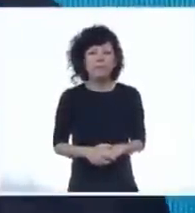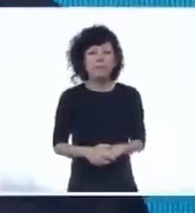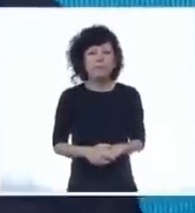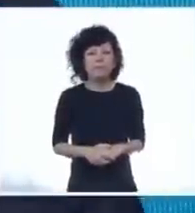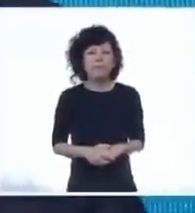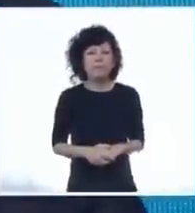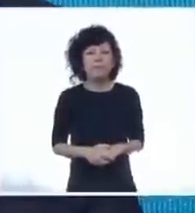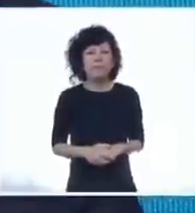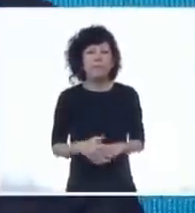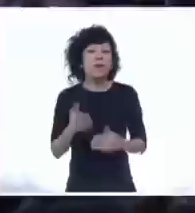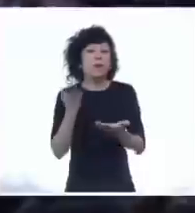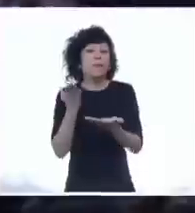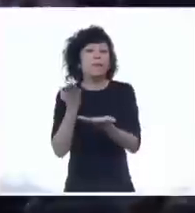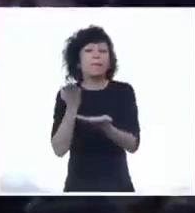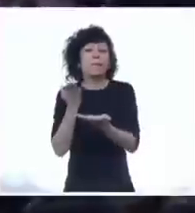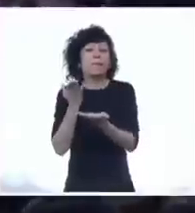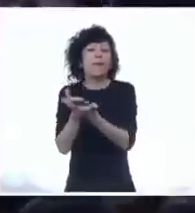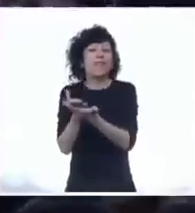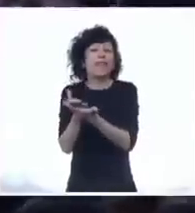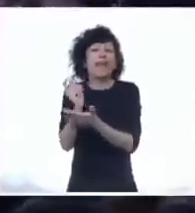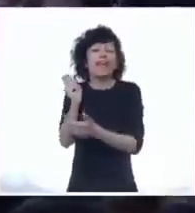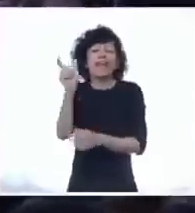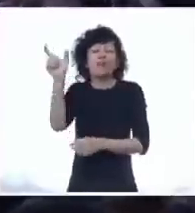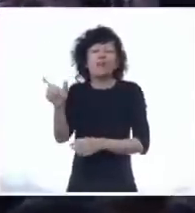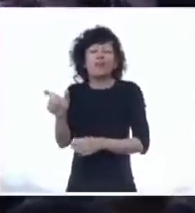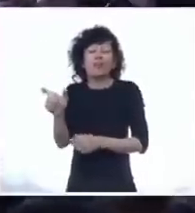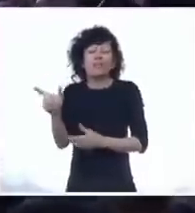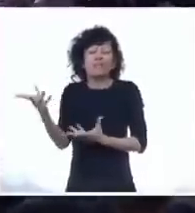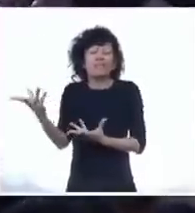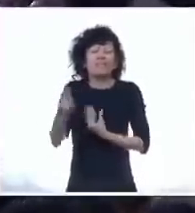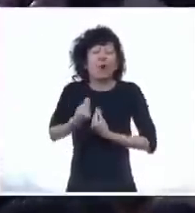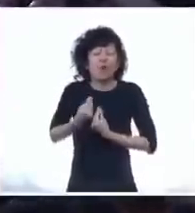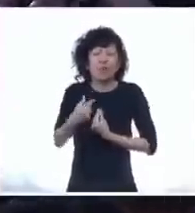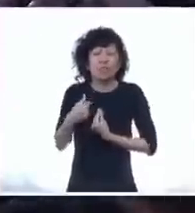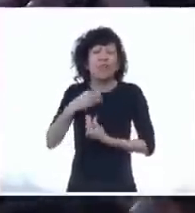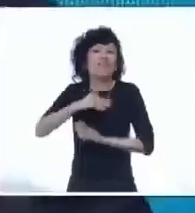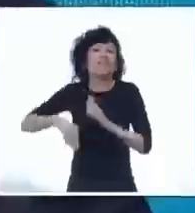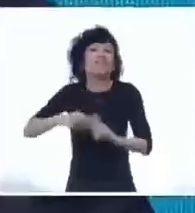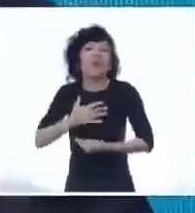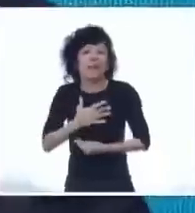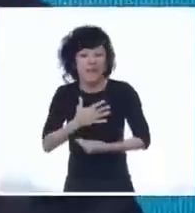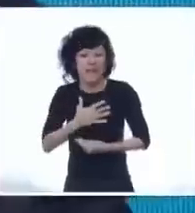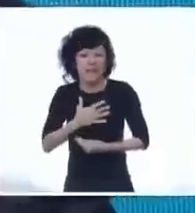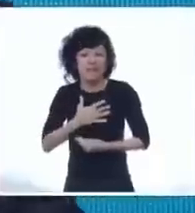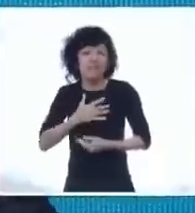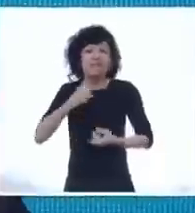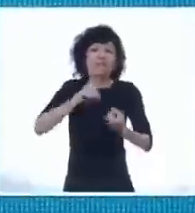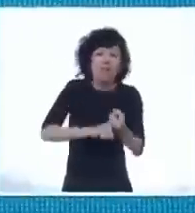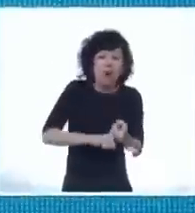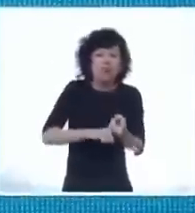a mi principal sostén, a mi familia, a mi mujer y a mis hijos,